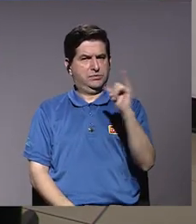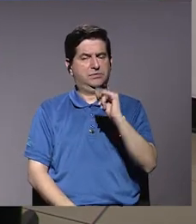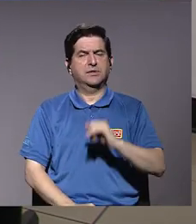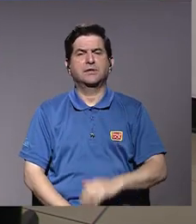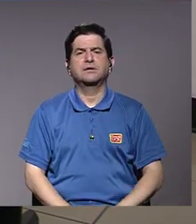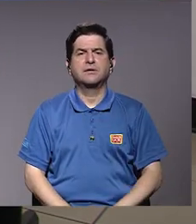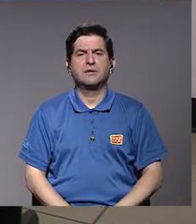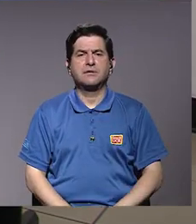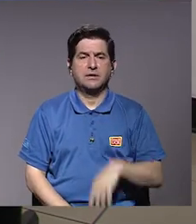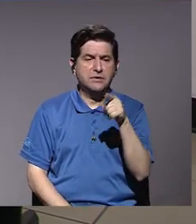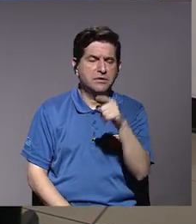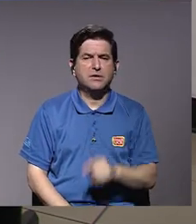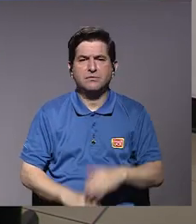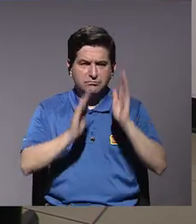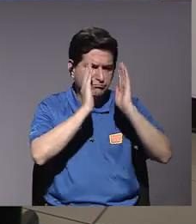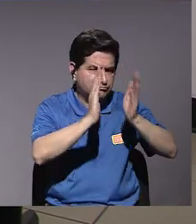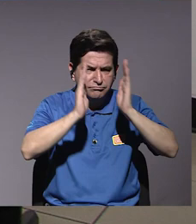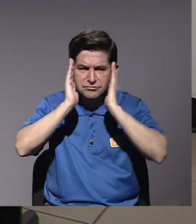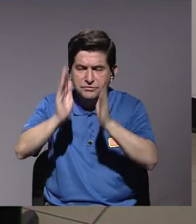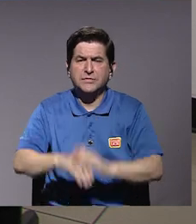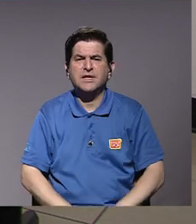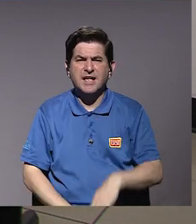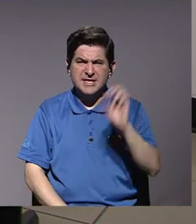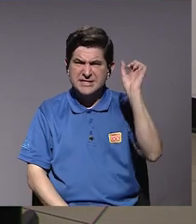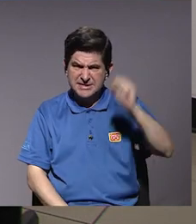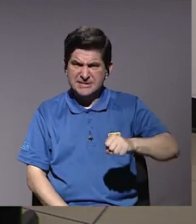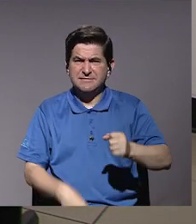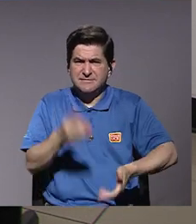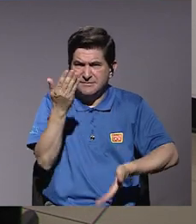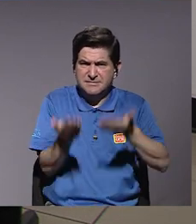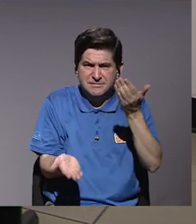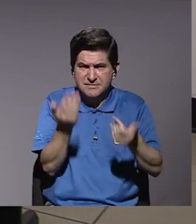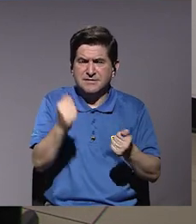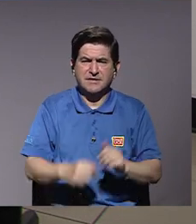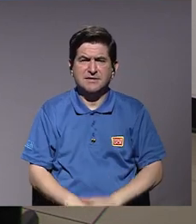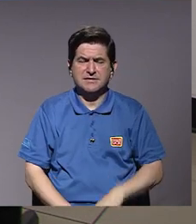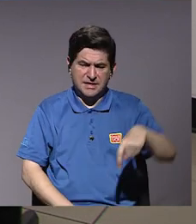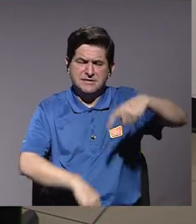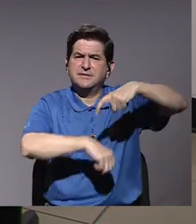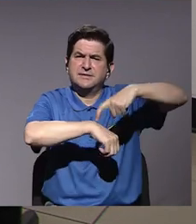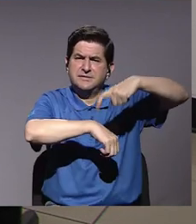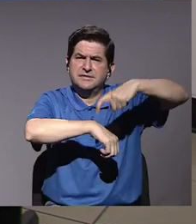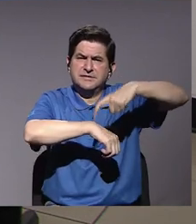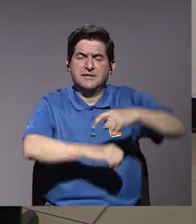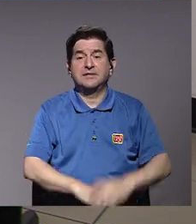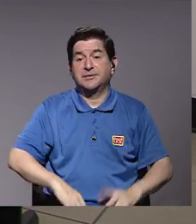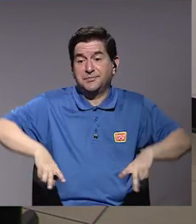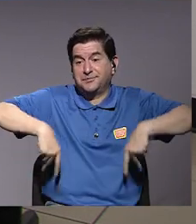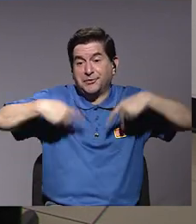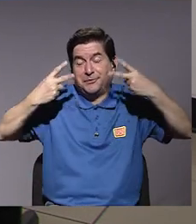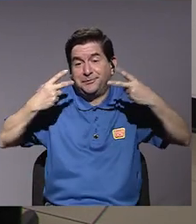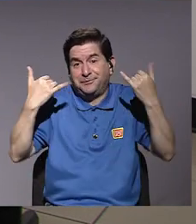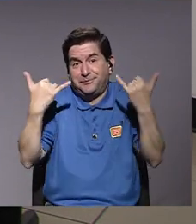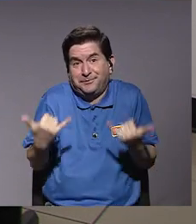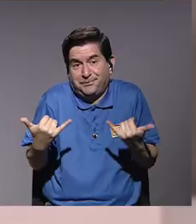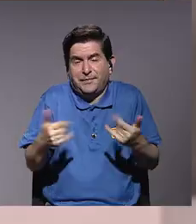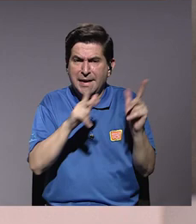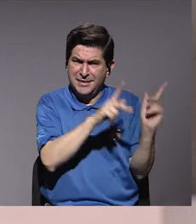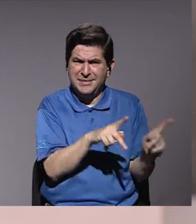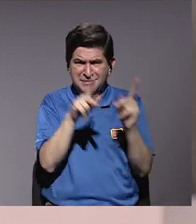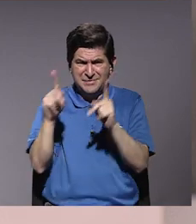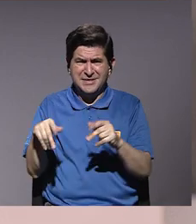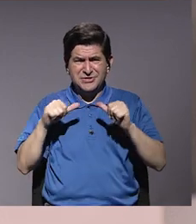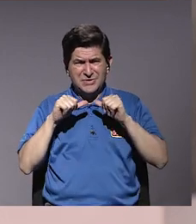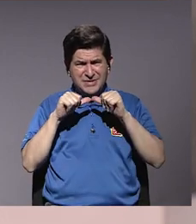también, de lo que ustedes atienden, ¿sí se da todavía, digamos, en estas épocas, digamos, de la vida, que si